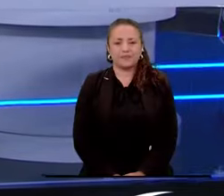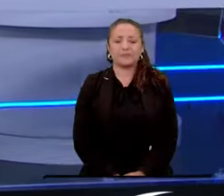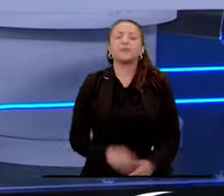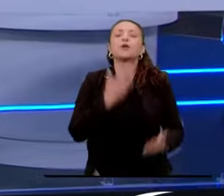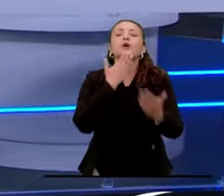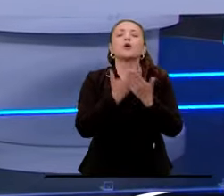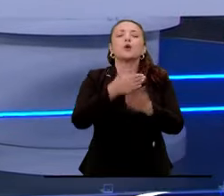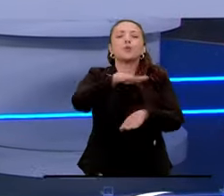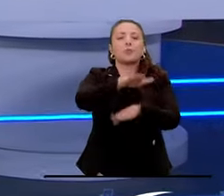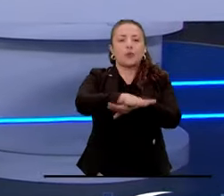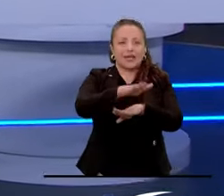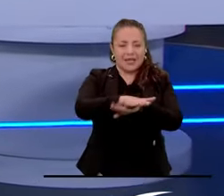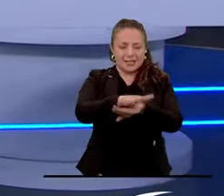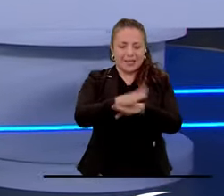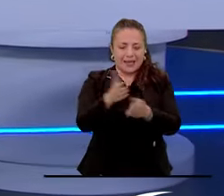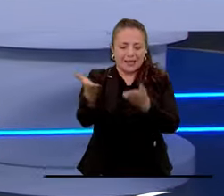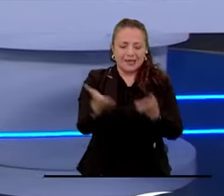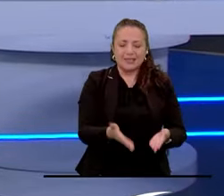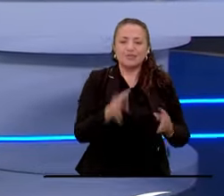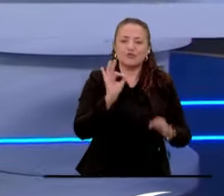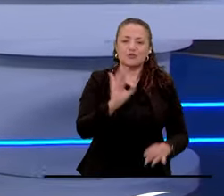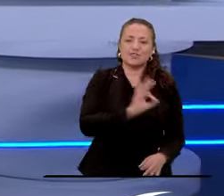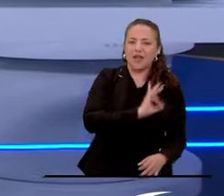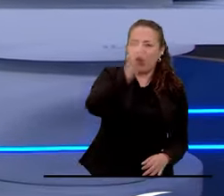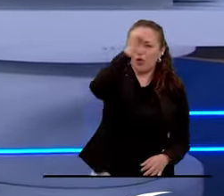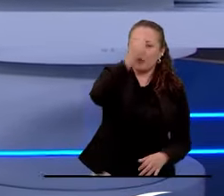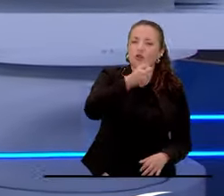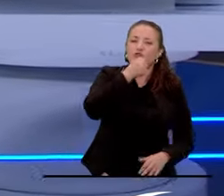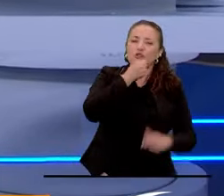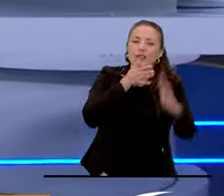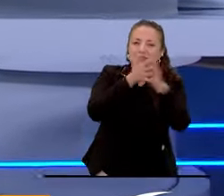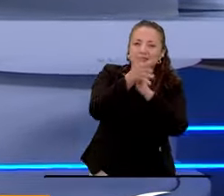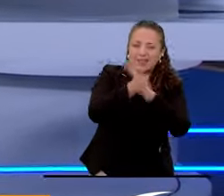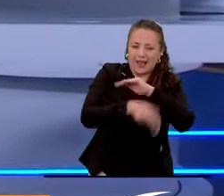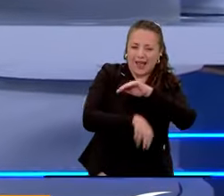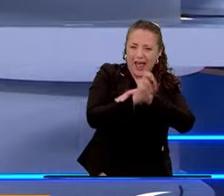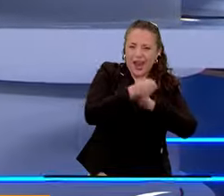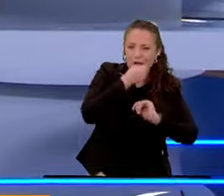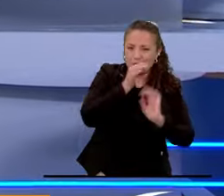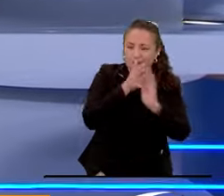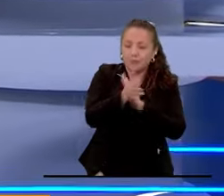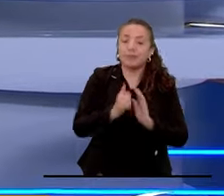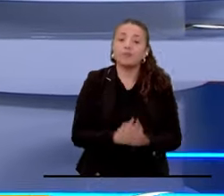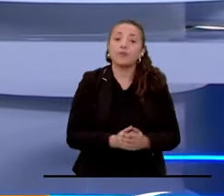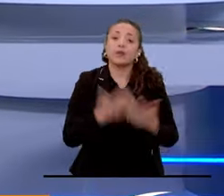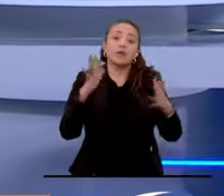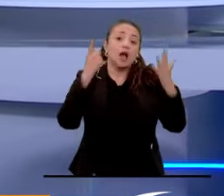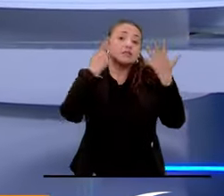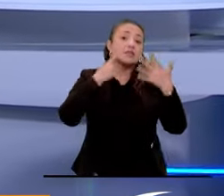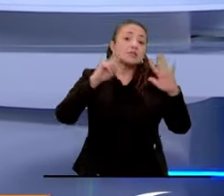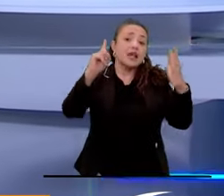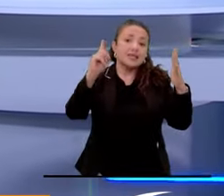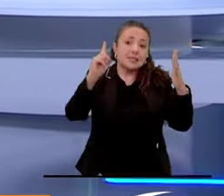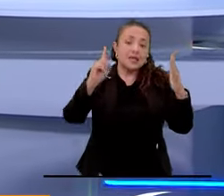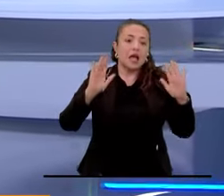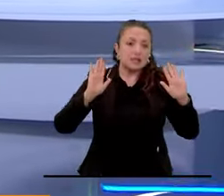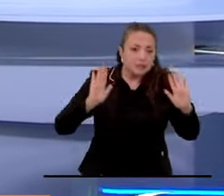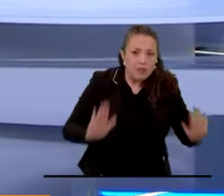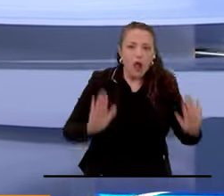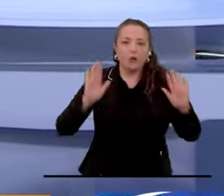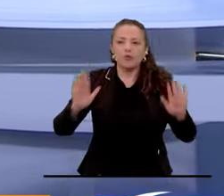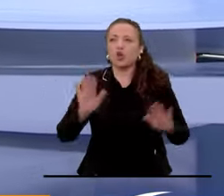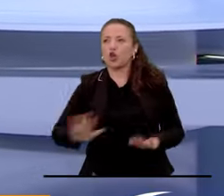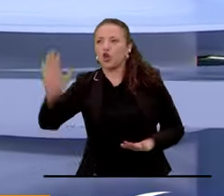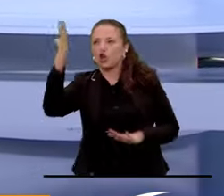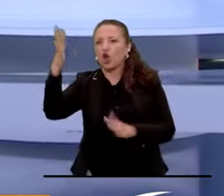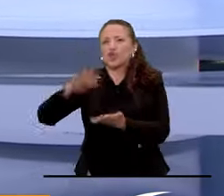Buenas tardes Bienvenidos a la emisión del fin de semana de noticias Caracol tras seis días de bloqueos en las vías de Santander y el bajo